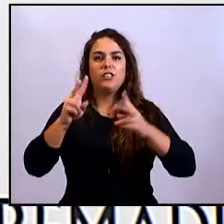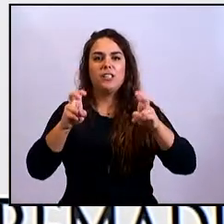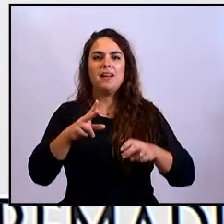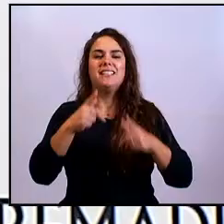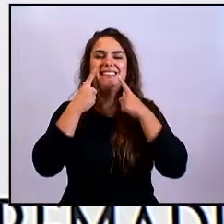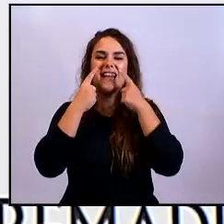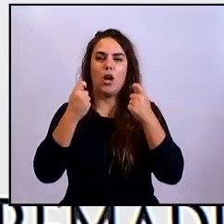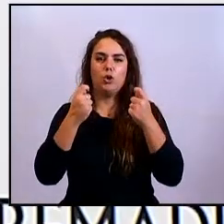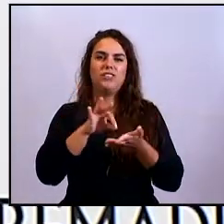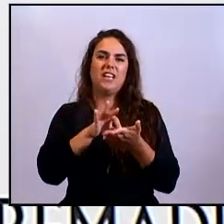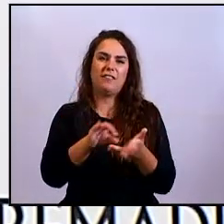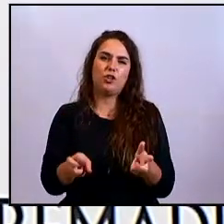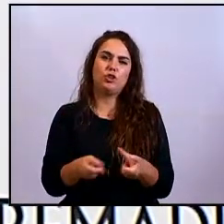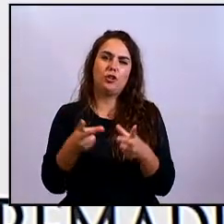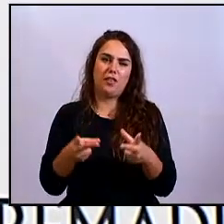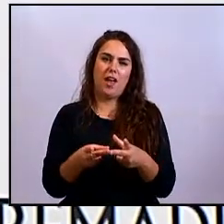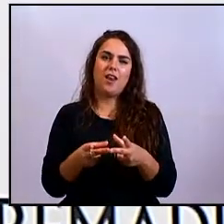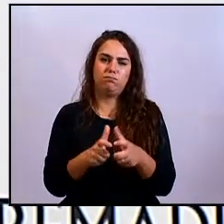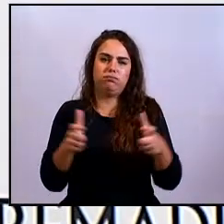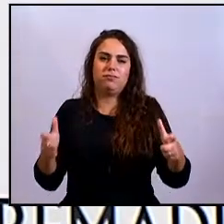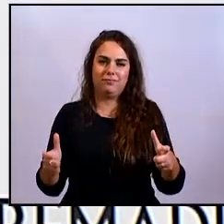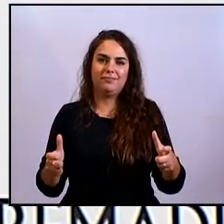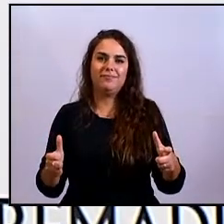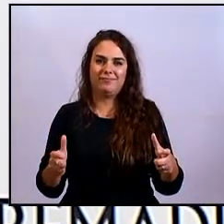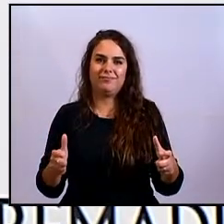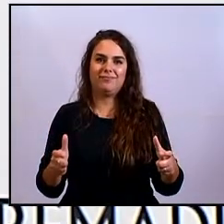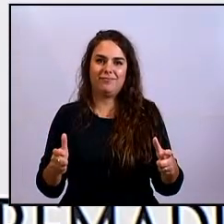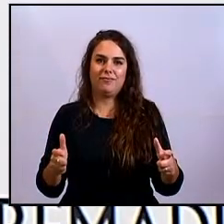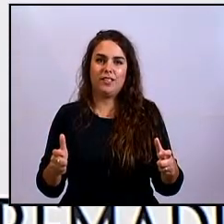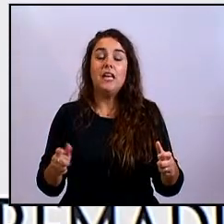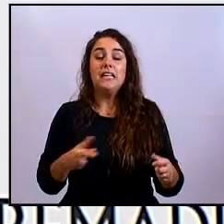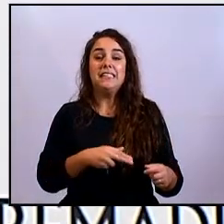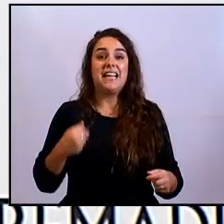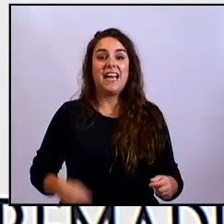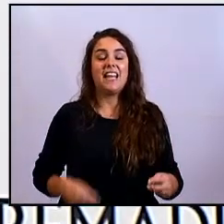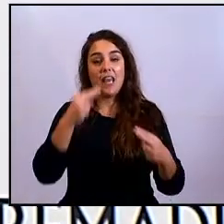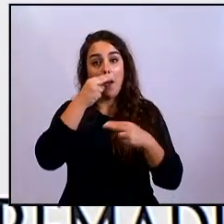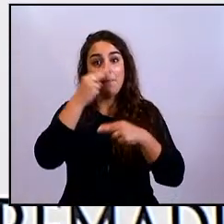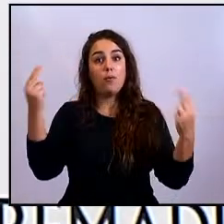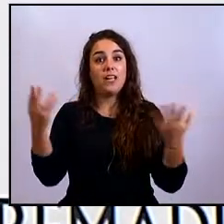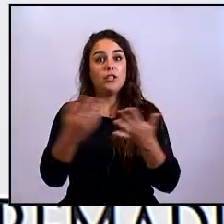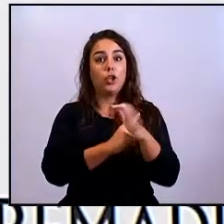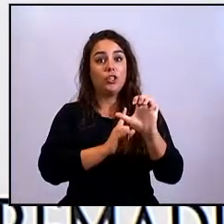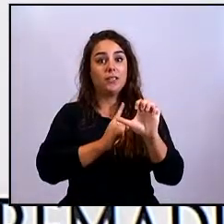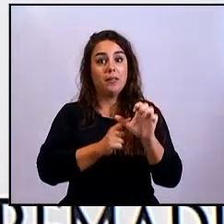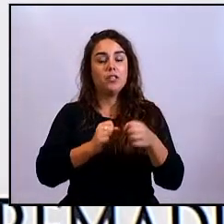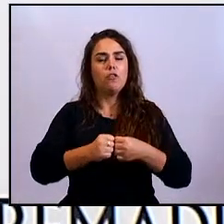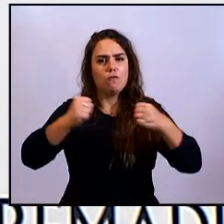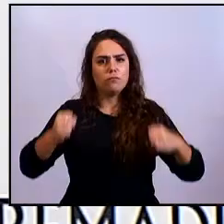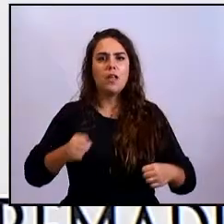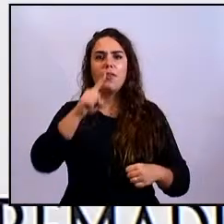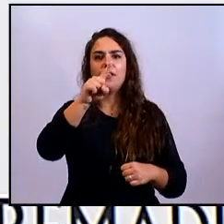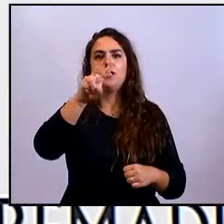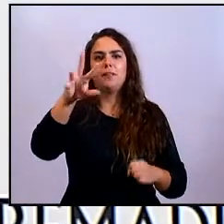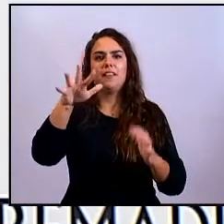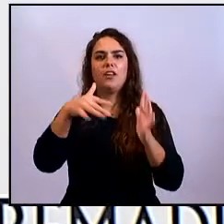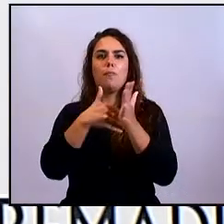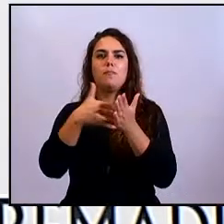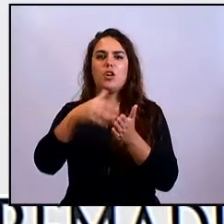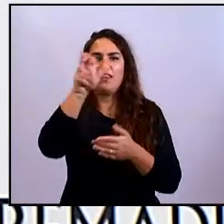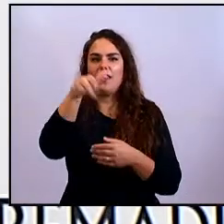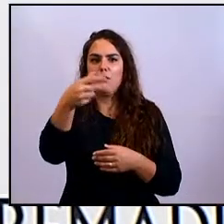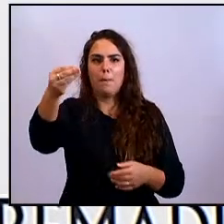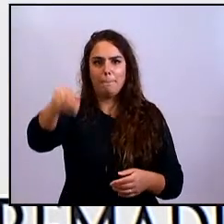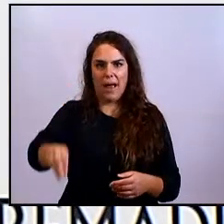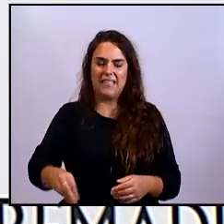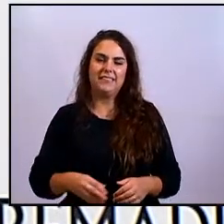y servicios sociales. Vamos a fortalecer la sanidad pública de todos los extremeños con 125 millones de euros más.